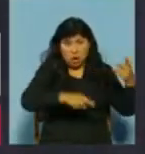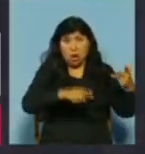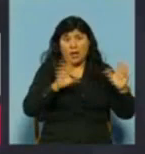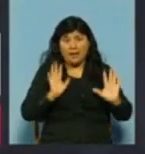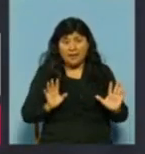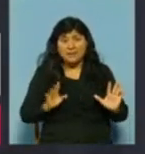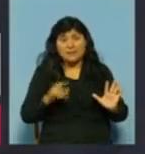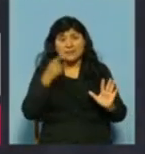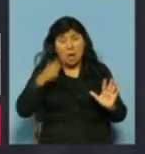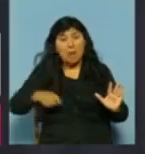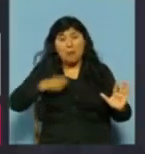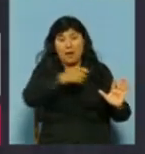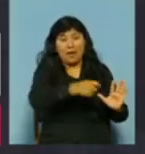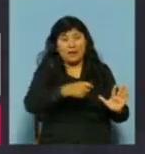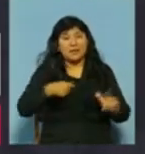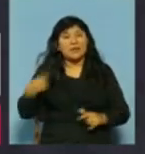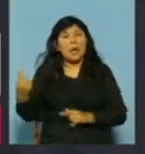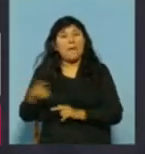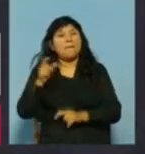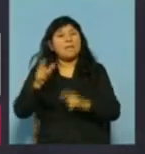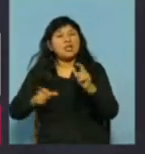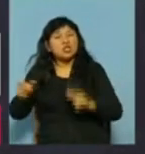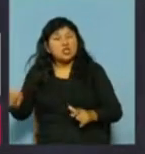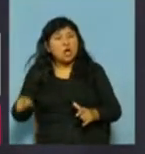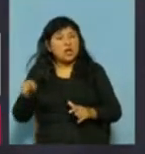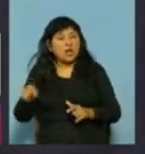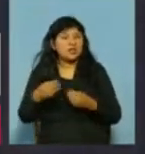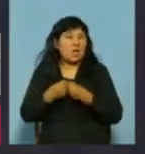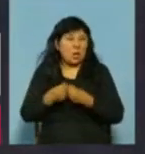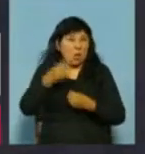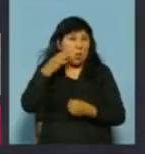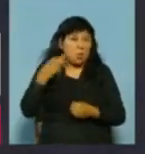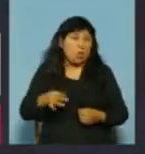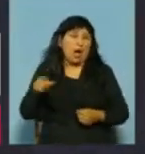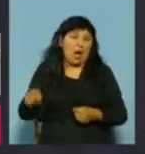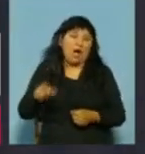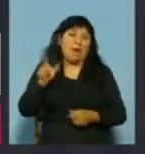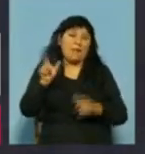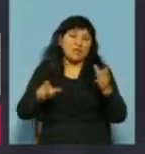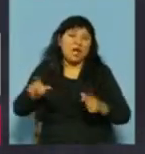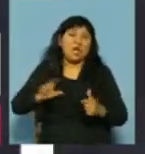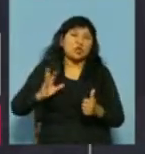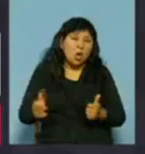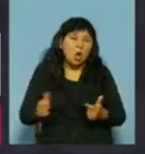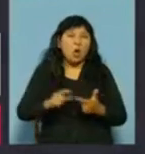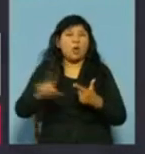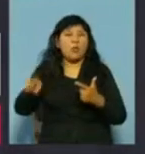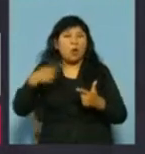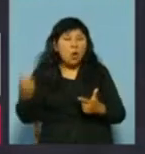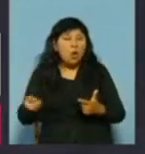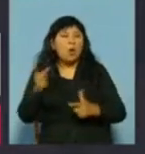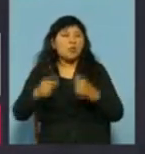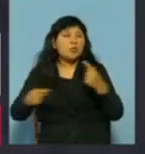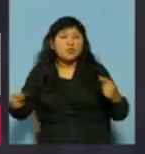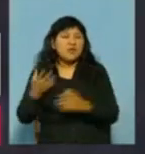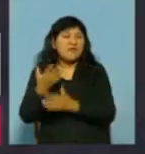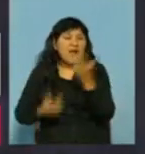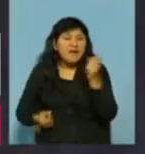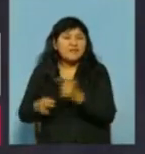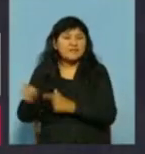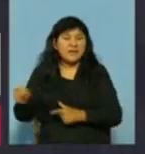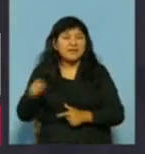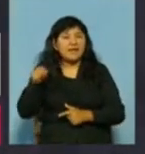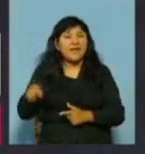muchos jujeños deben sufrir robos, un montón de hechos ilícitos que necesitan ser aclarados y no. Y el